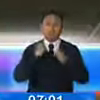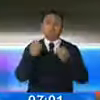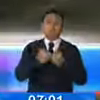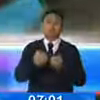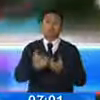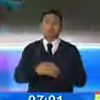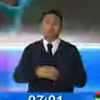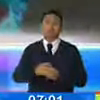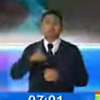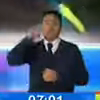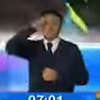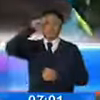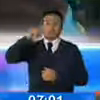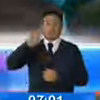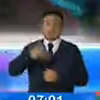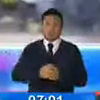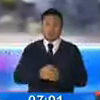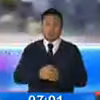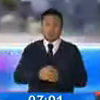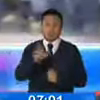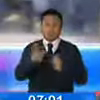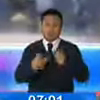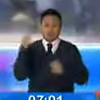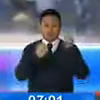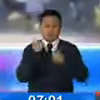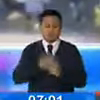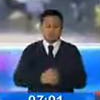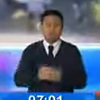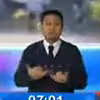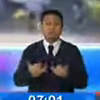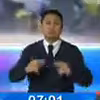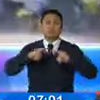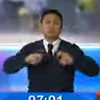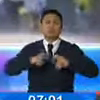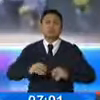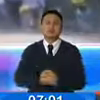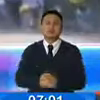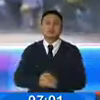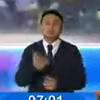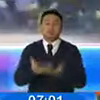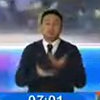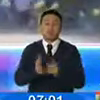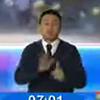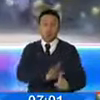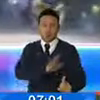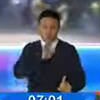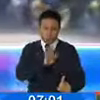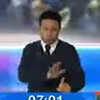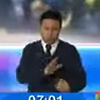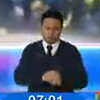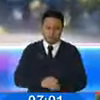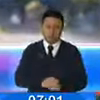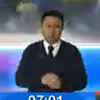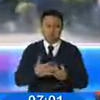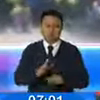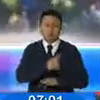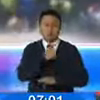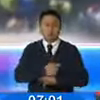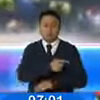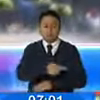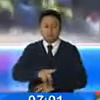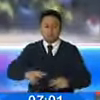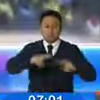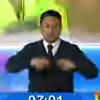fue agredido por una turba. El delito que se investiga es el de posible intimidación. Se ha ordenado la realización de pericias